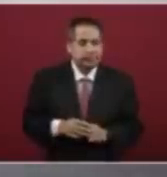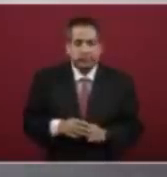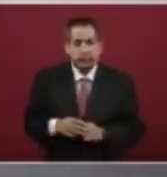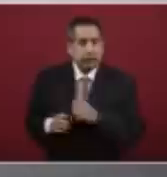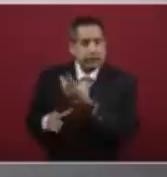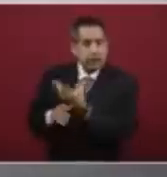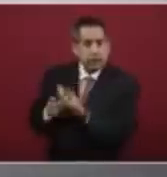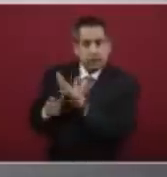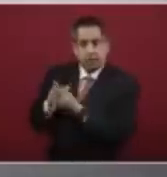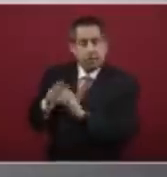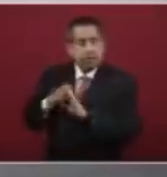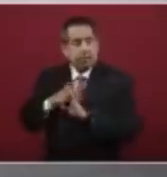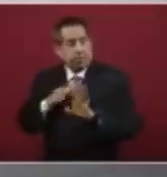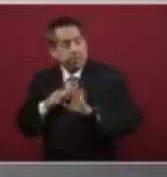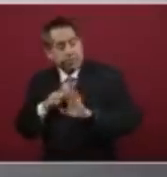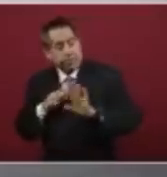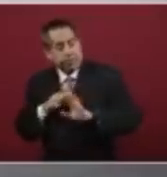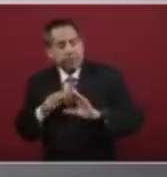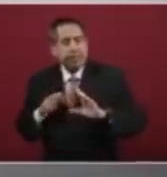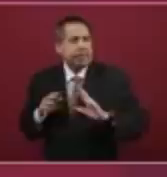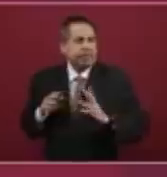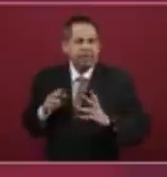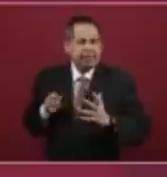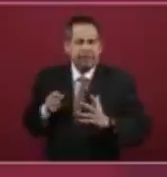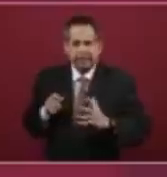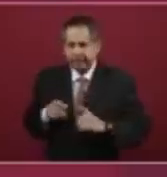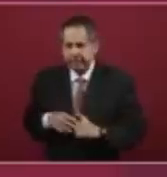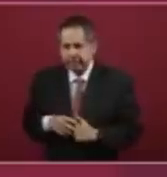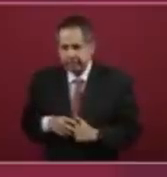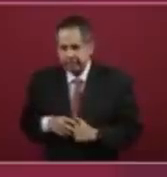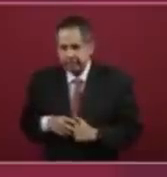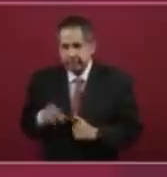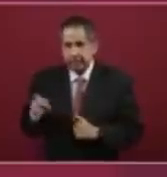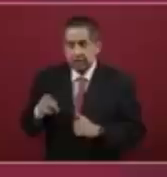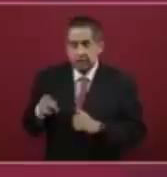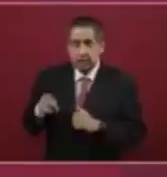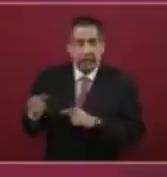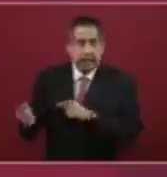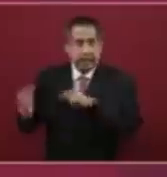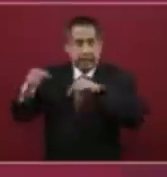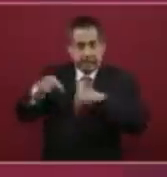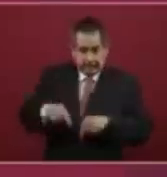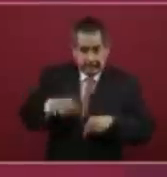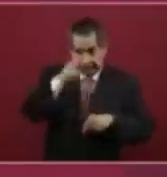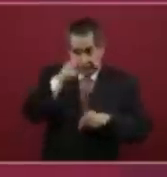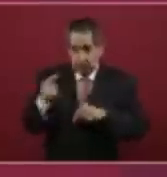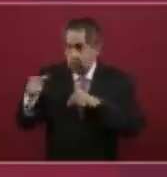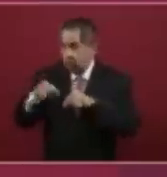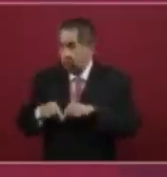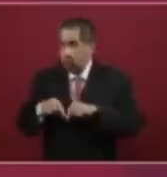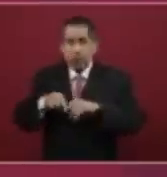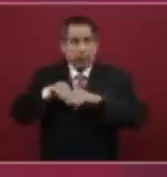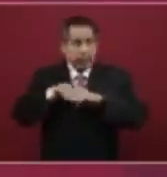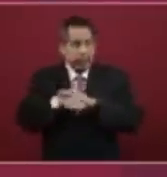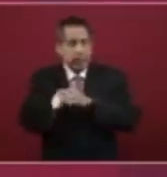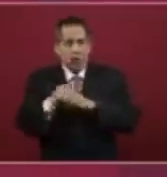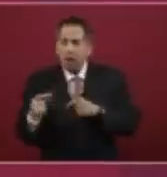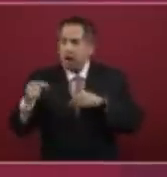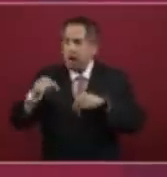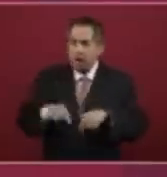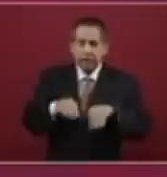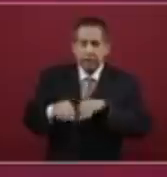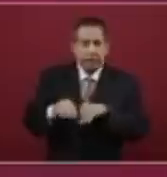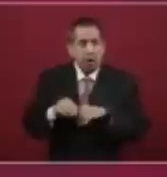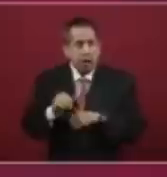migración, los que pasan por nuestro territorio en busca de trabajo hacia